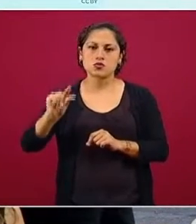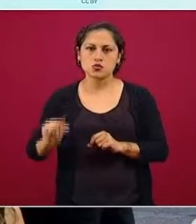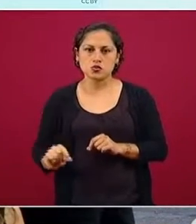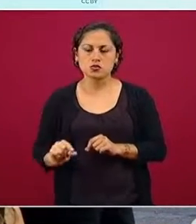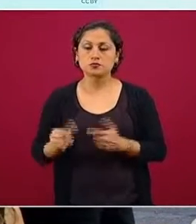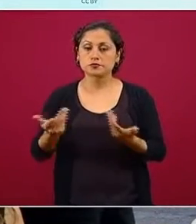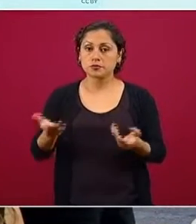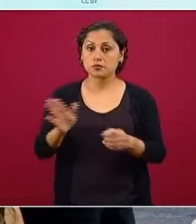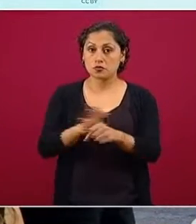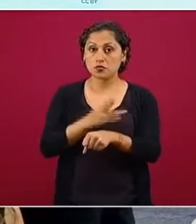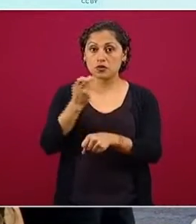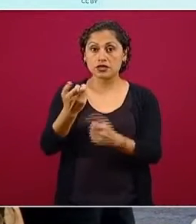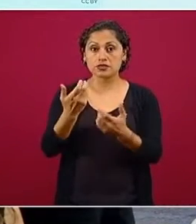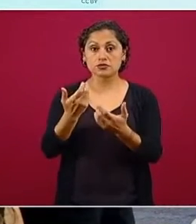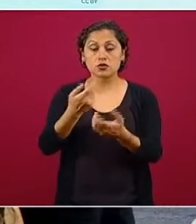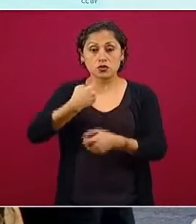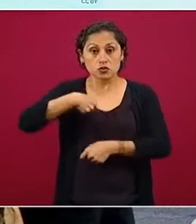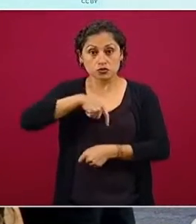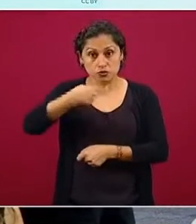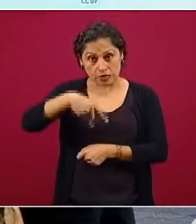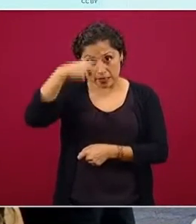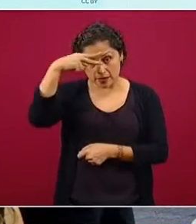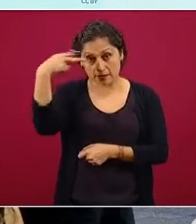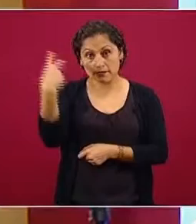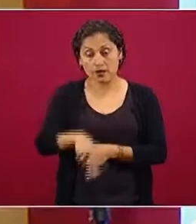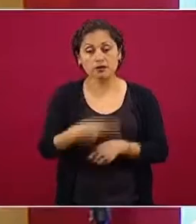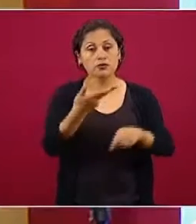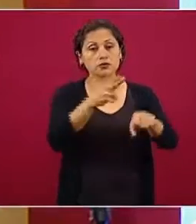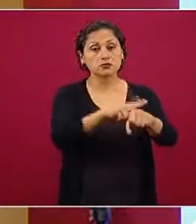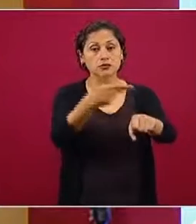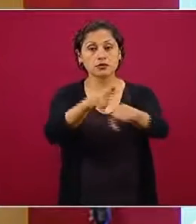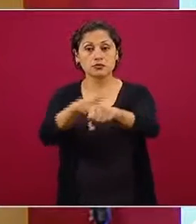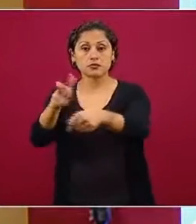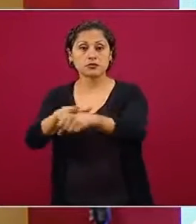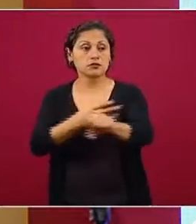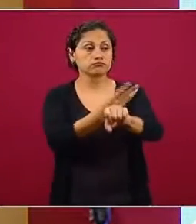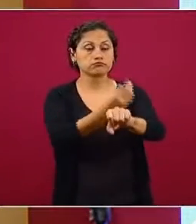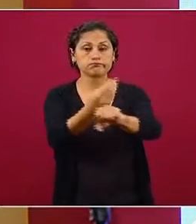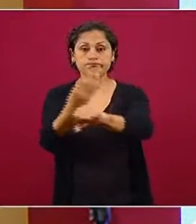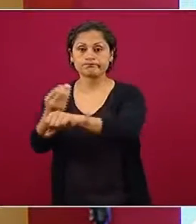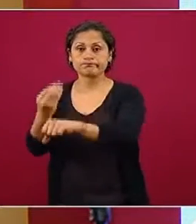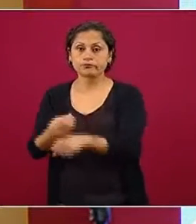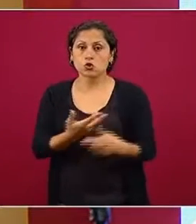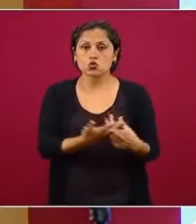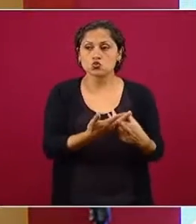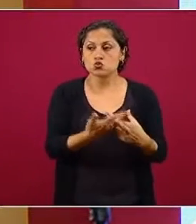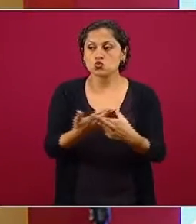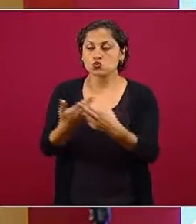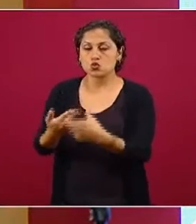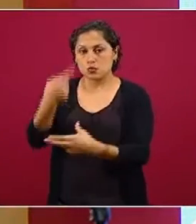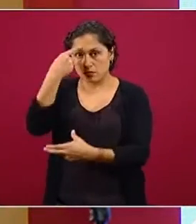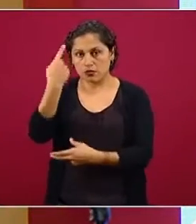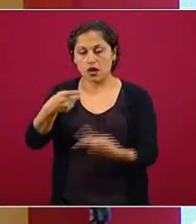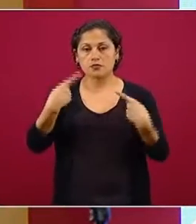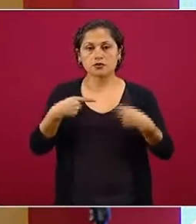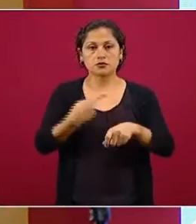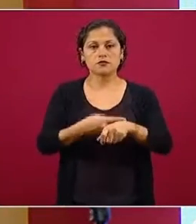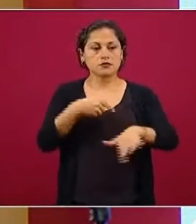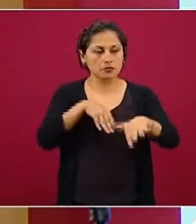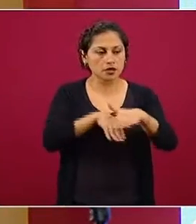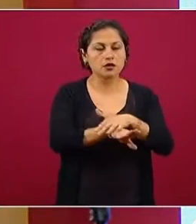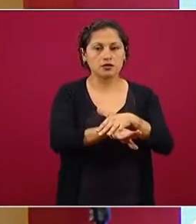ser atendido o atendida y que no se precipite la muerte por carencia de servicios.